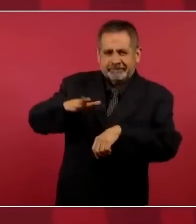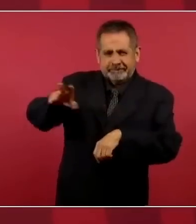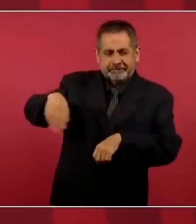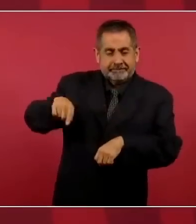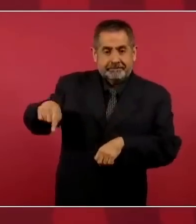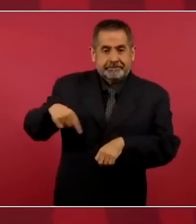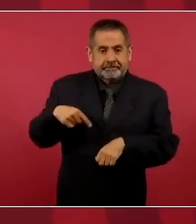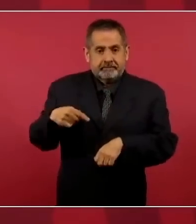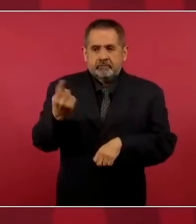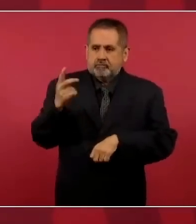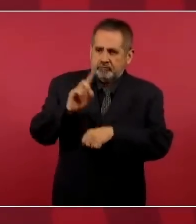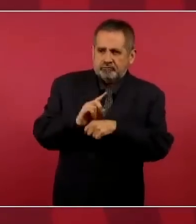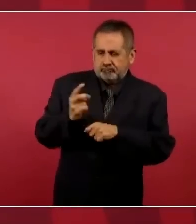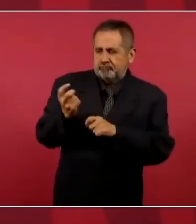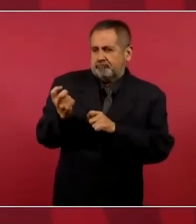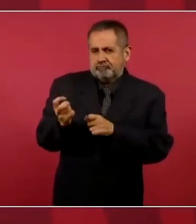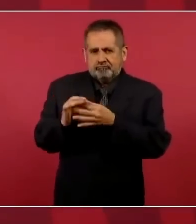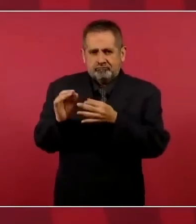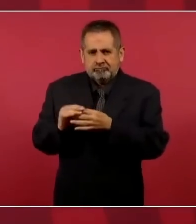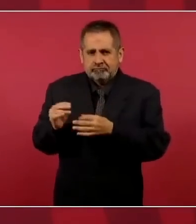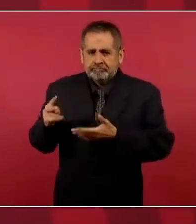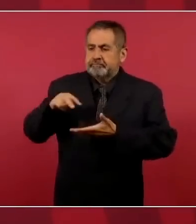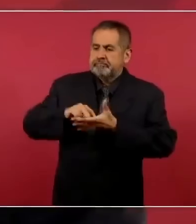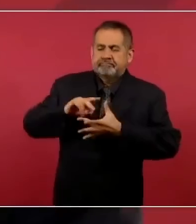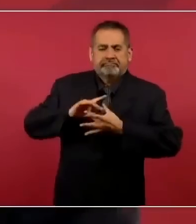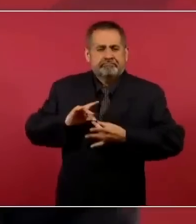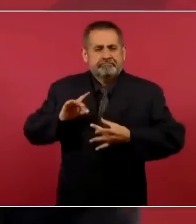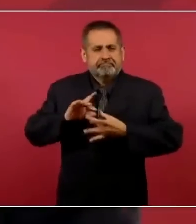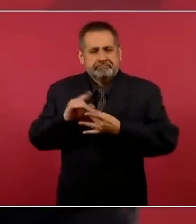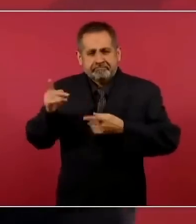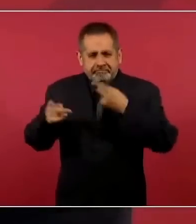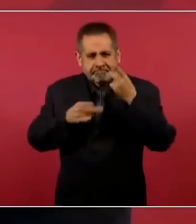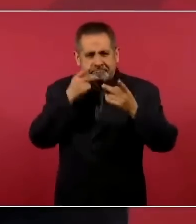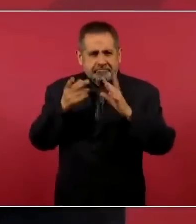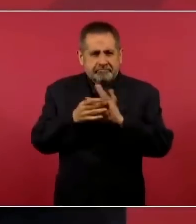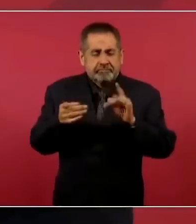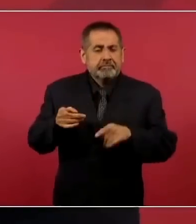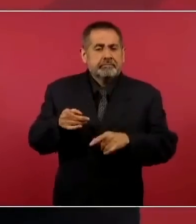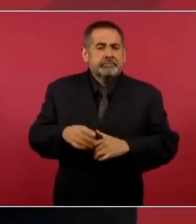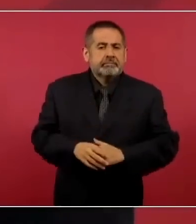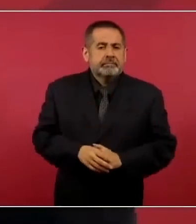que un día le vamos a dejar aquí para que nos hable,